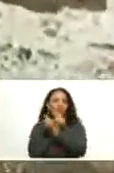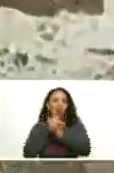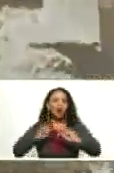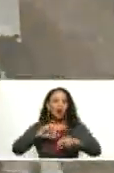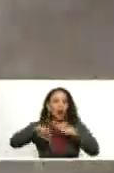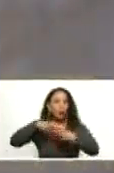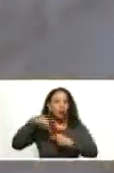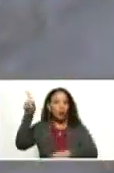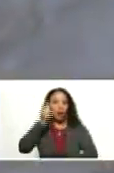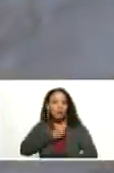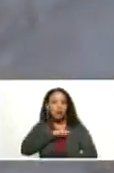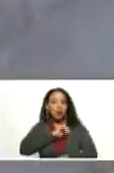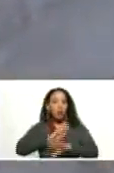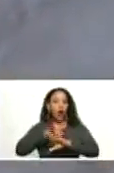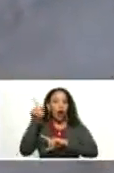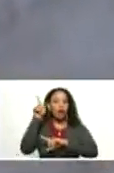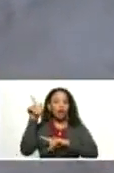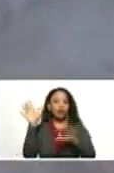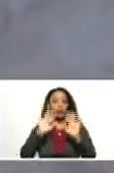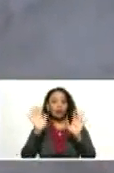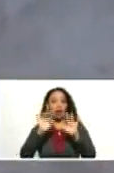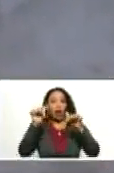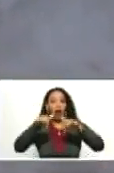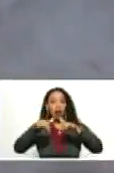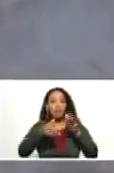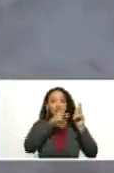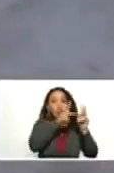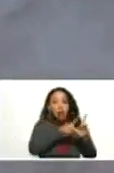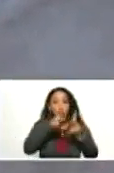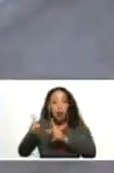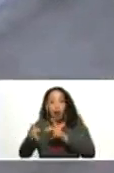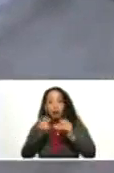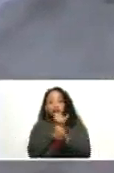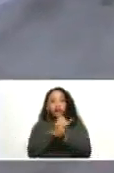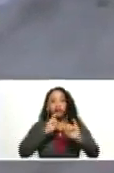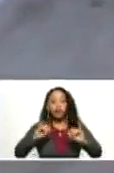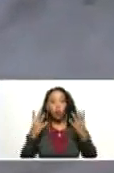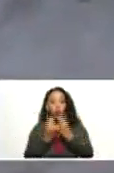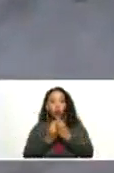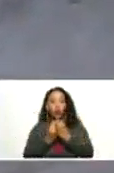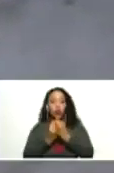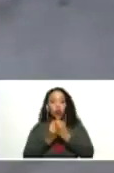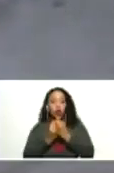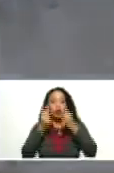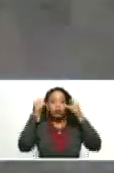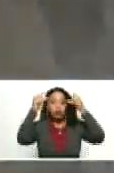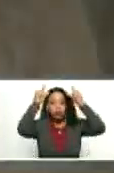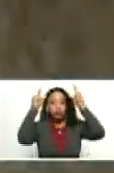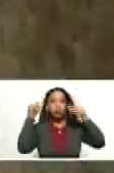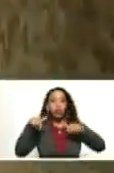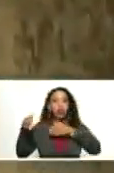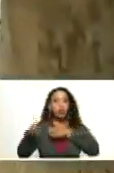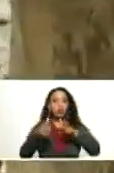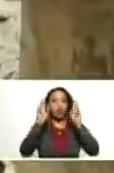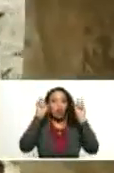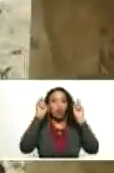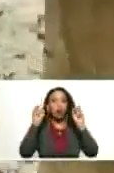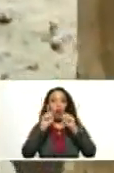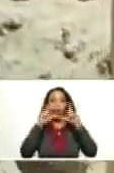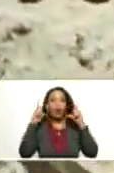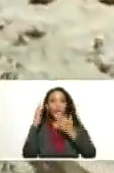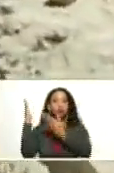revolución en España, porque ya ellos estaban aquí planificando la independencia junto a Simón Rodríguez. Correcto. En este camino de La Guaira se encontraban.